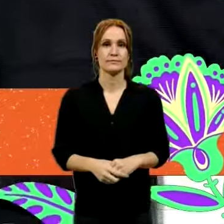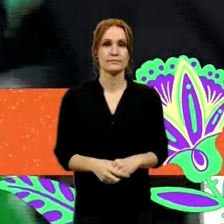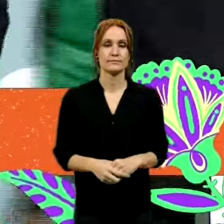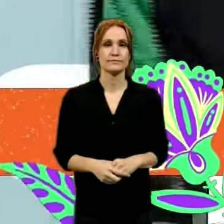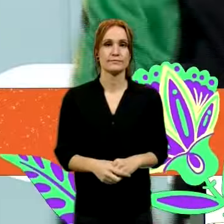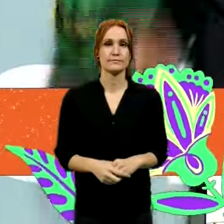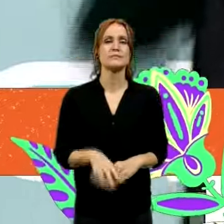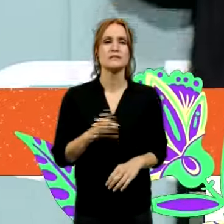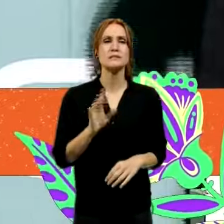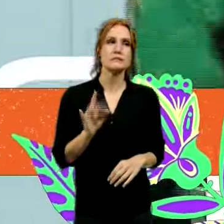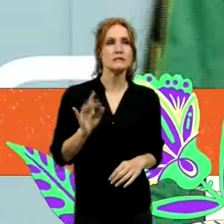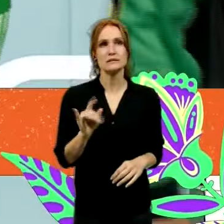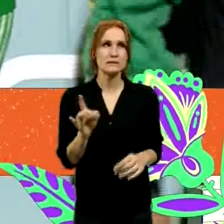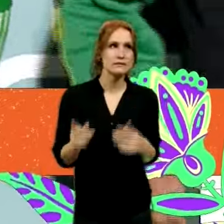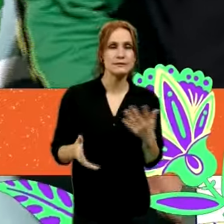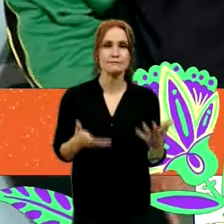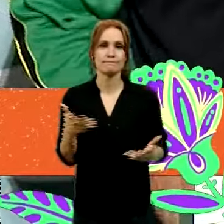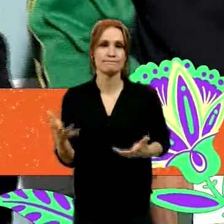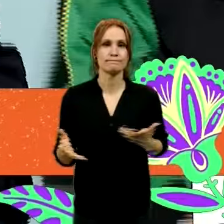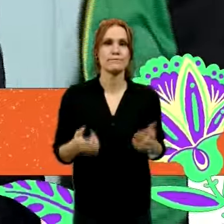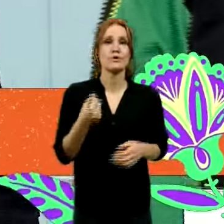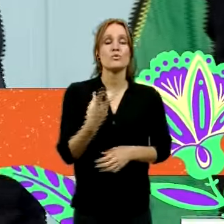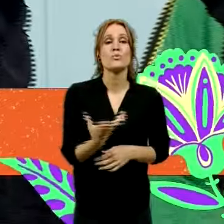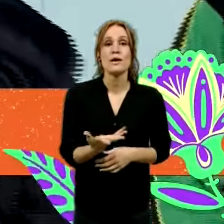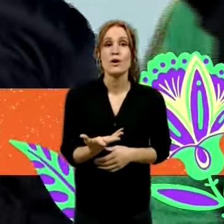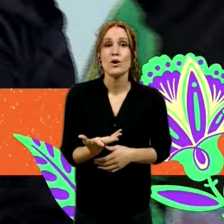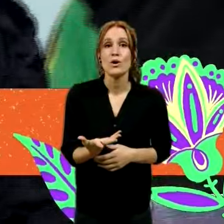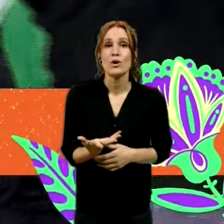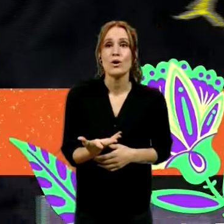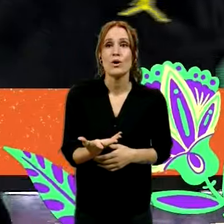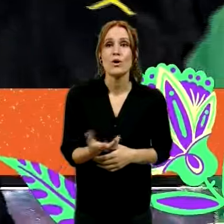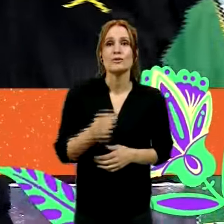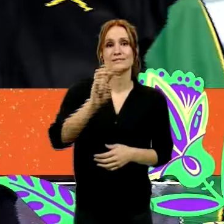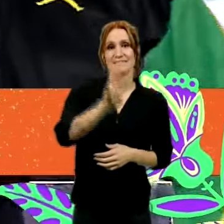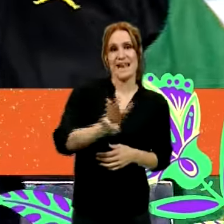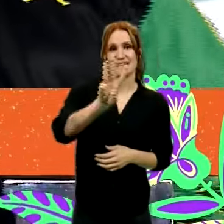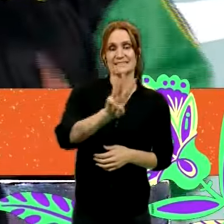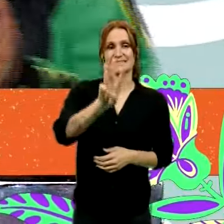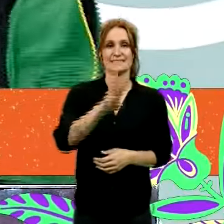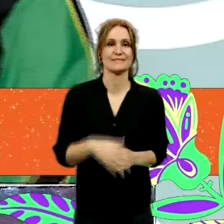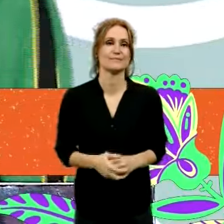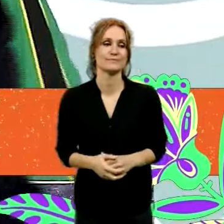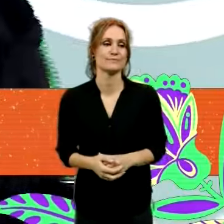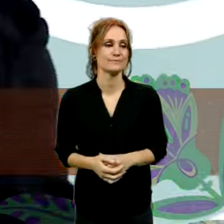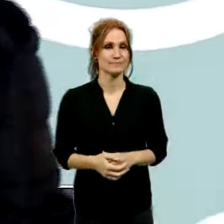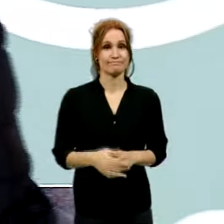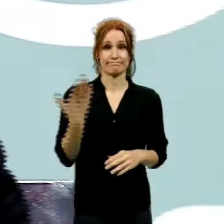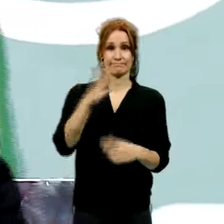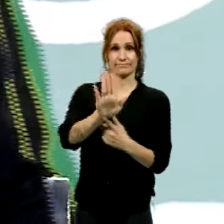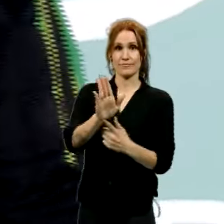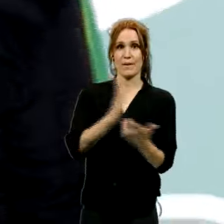Está diciendo que sí, que sí, que sí. El número 3. El número 3. Pues el número 3, lo enseña la